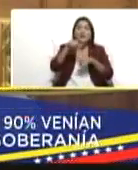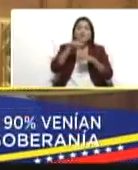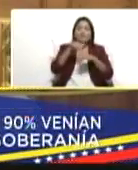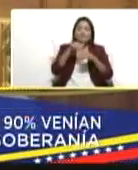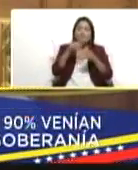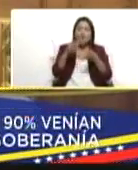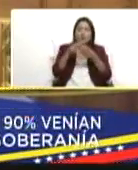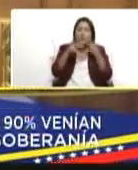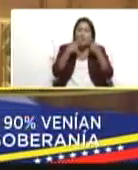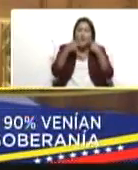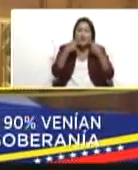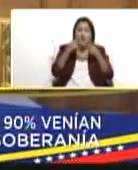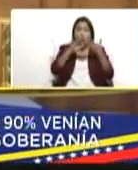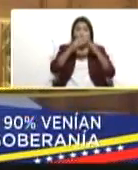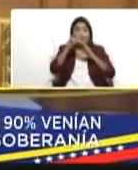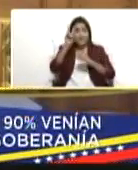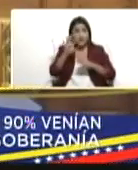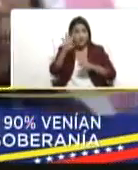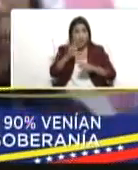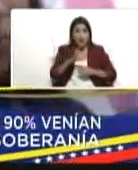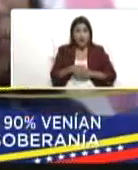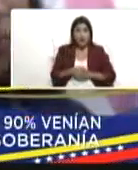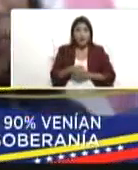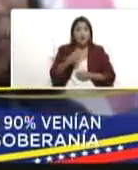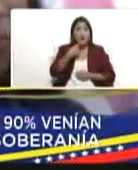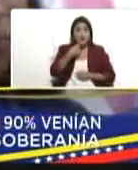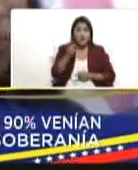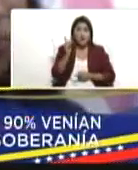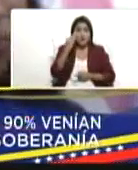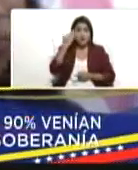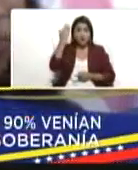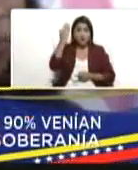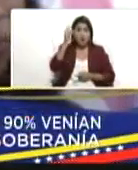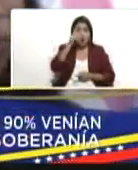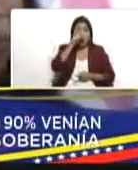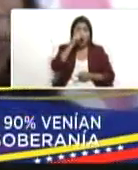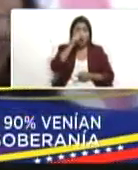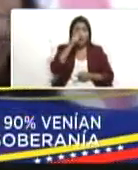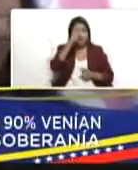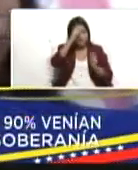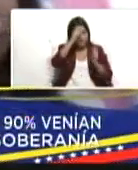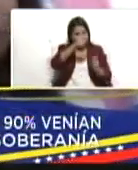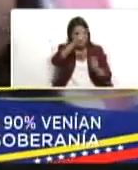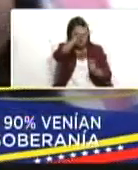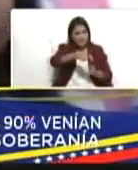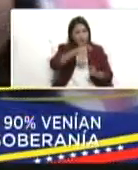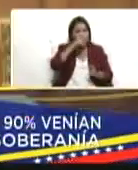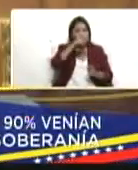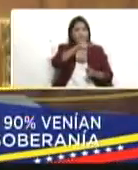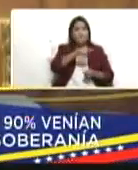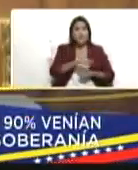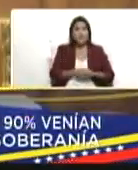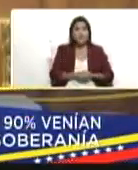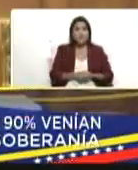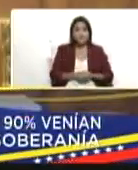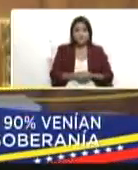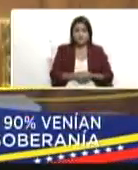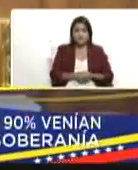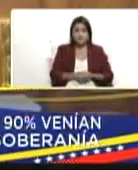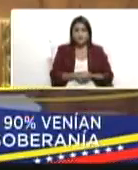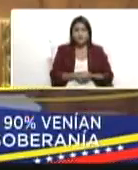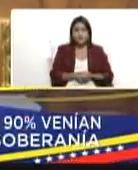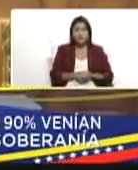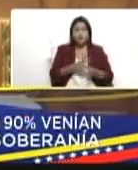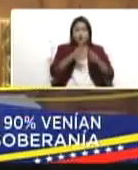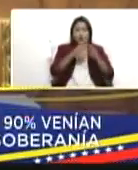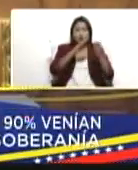Venezuela lo digo porque yo soy un admirador histórico del partido